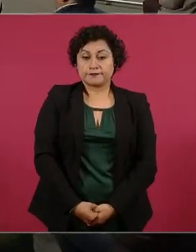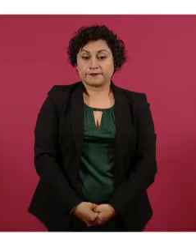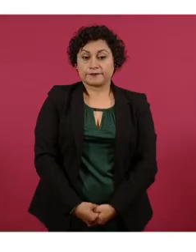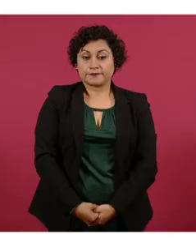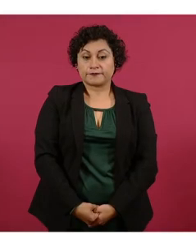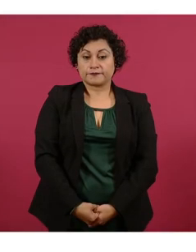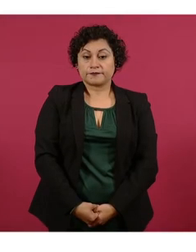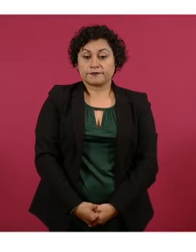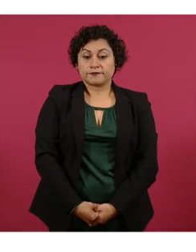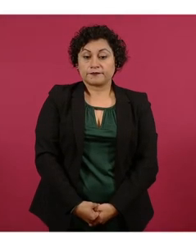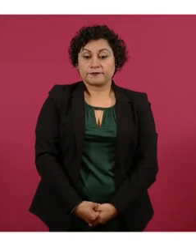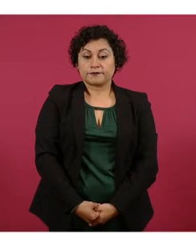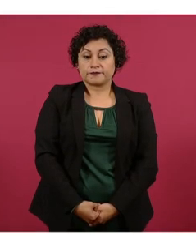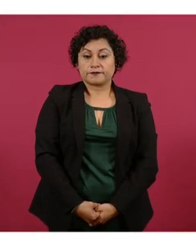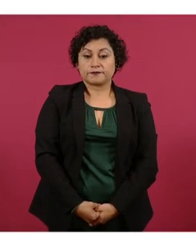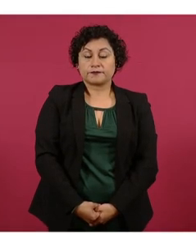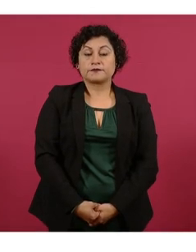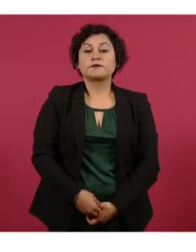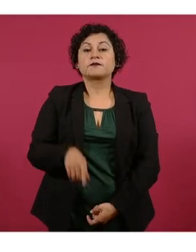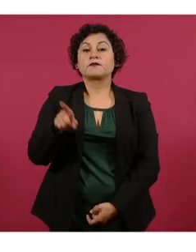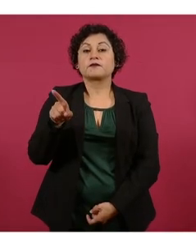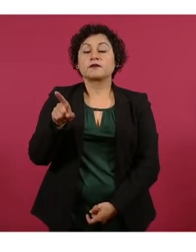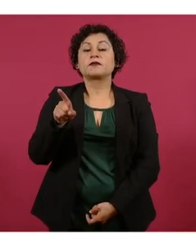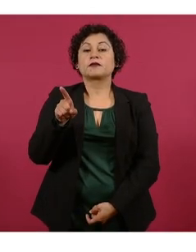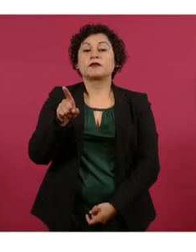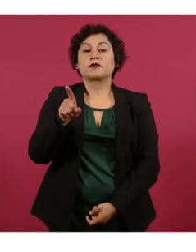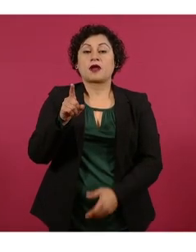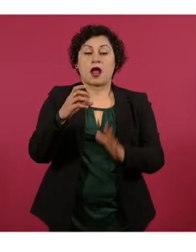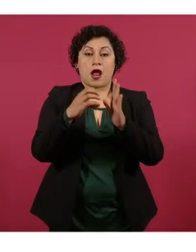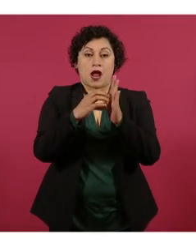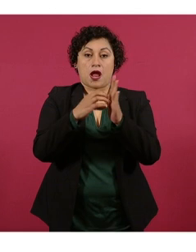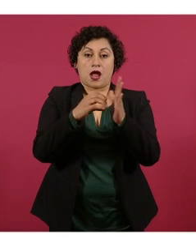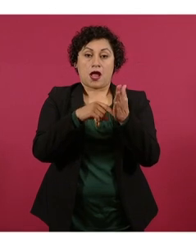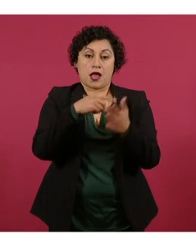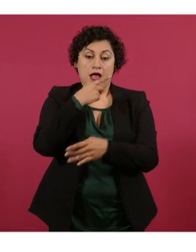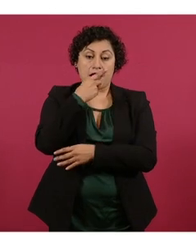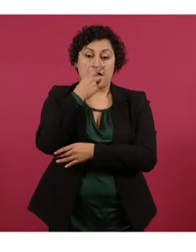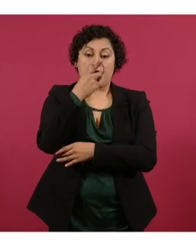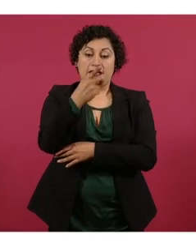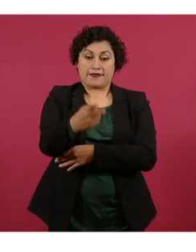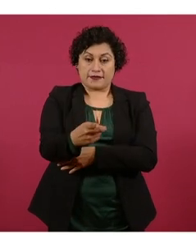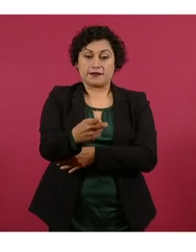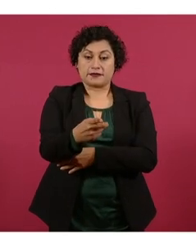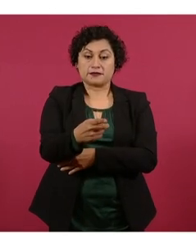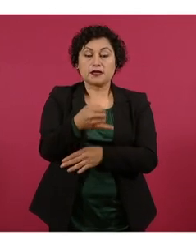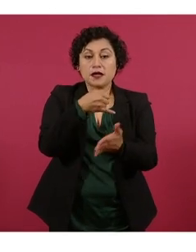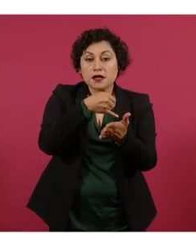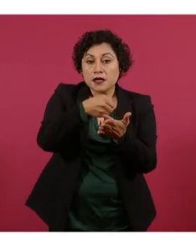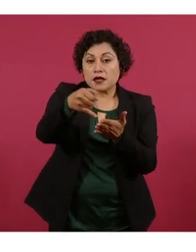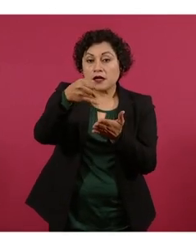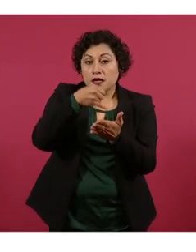Porque tiene la advertencia el producto que es orgánico y que no tiene ningún ingrediente de organismos